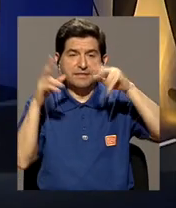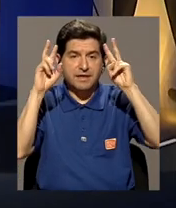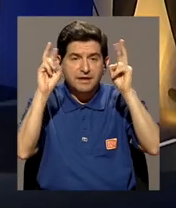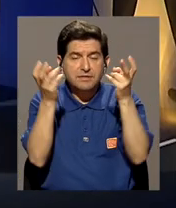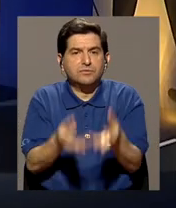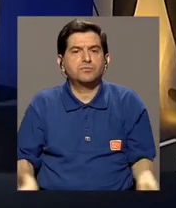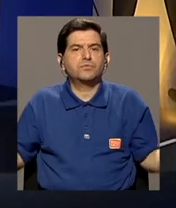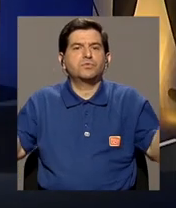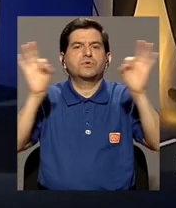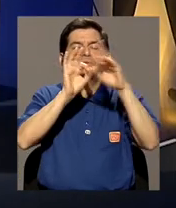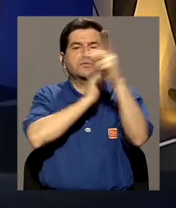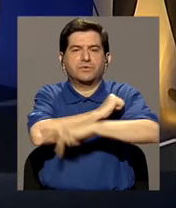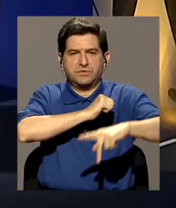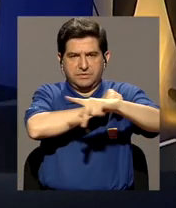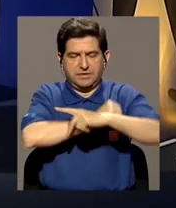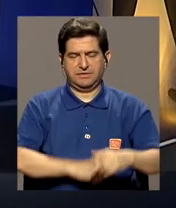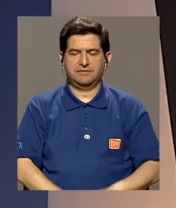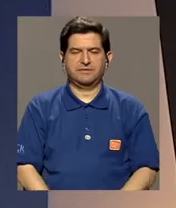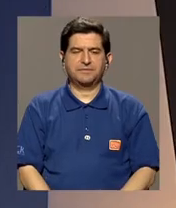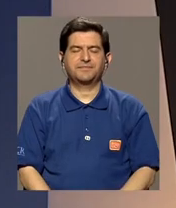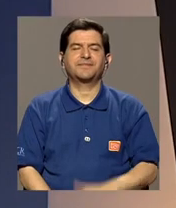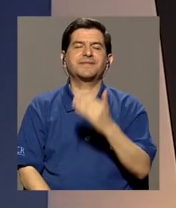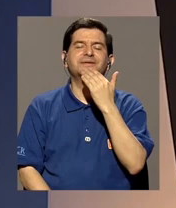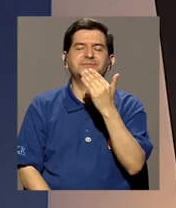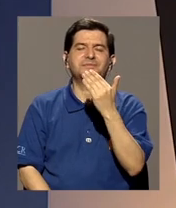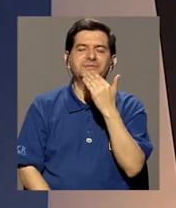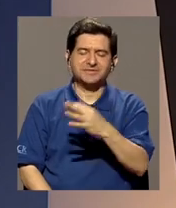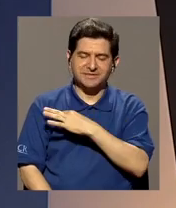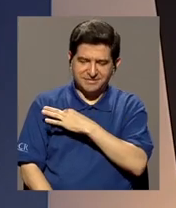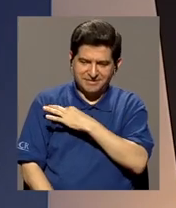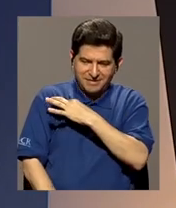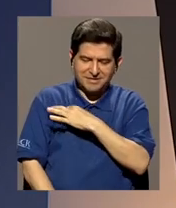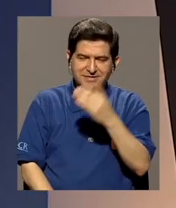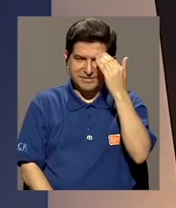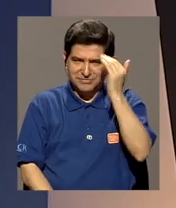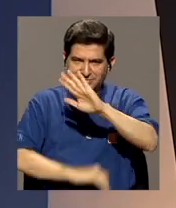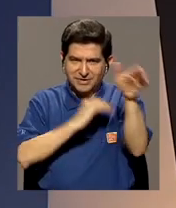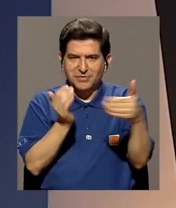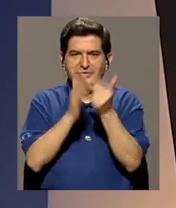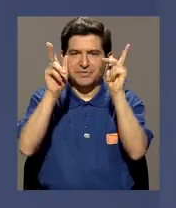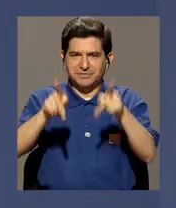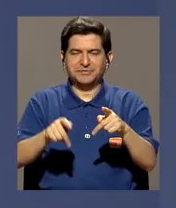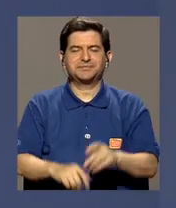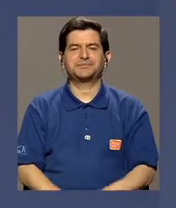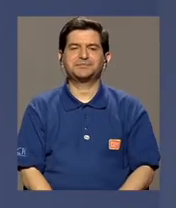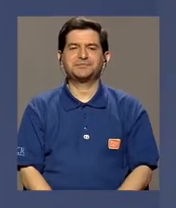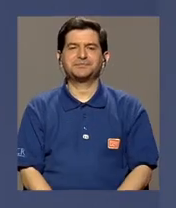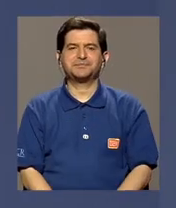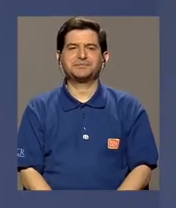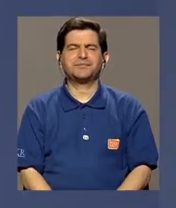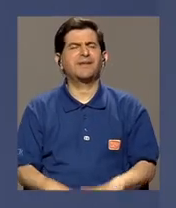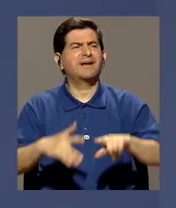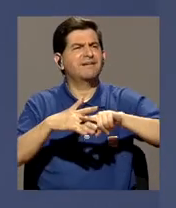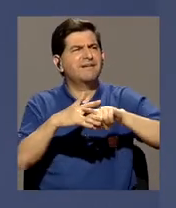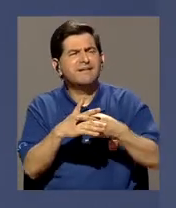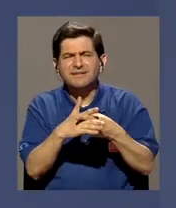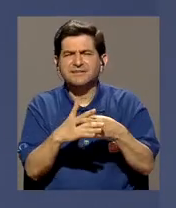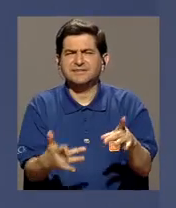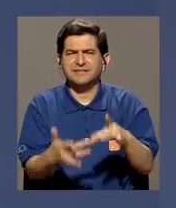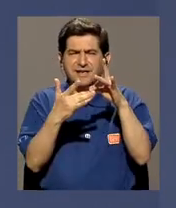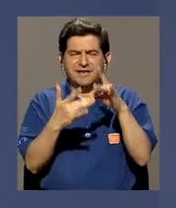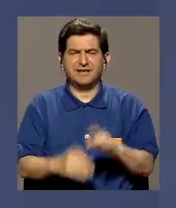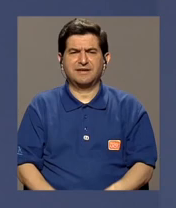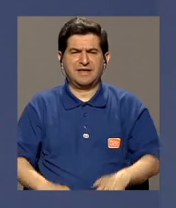este tema que es fundamental para el país don carlos muchas gracias por la invitación y un saludo para todos para iniciar sobre